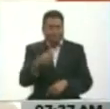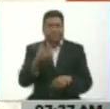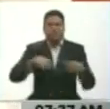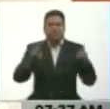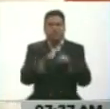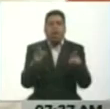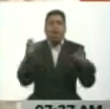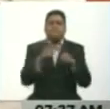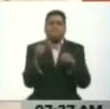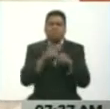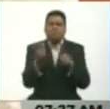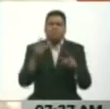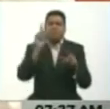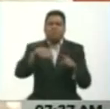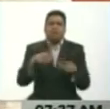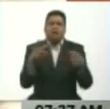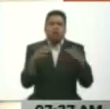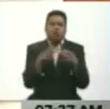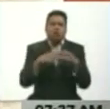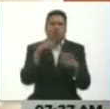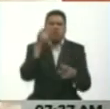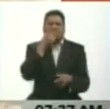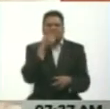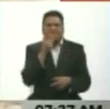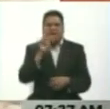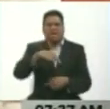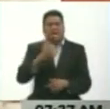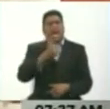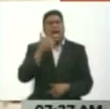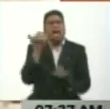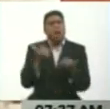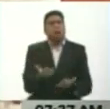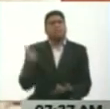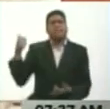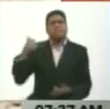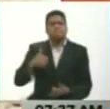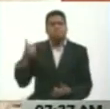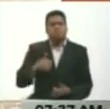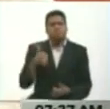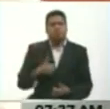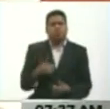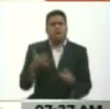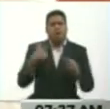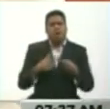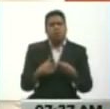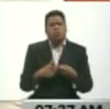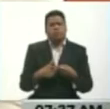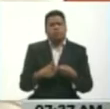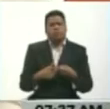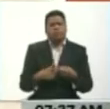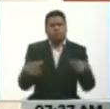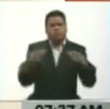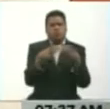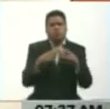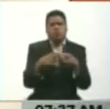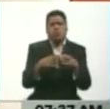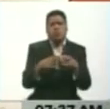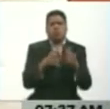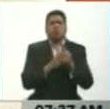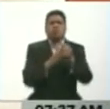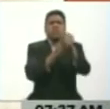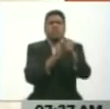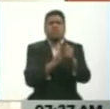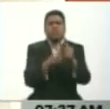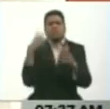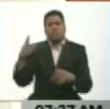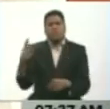el mismo Primero Justicia. Ahora se llaman MUD, en aquel momento se llamaba Coordinadora Democrática, pero son los mismos. Fíjate que en el año 2002,